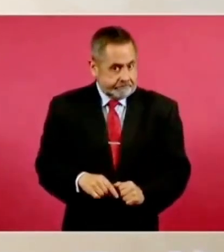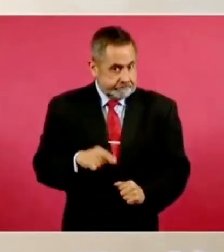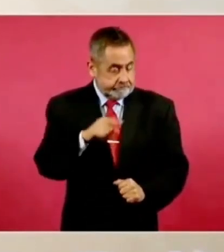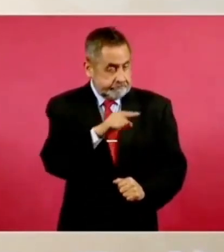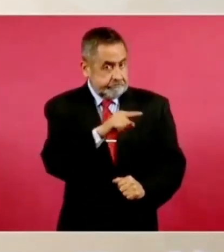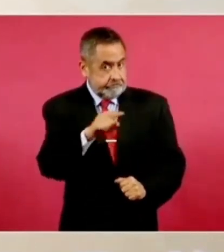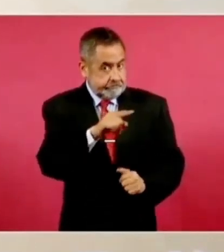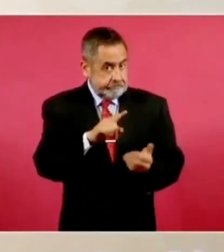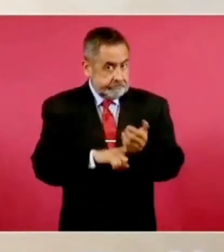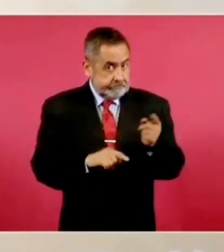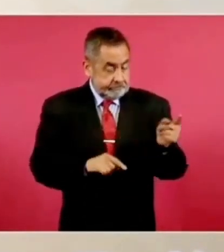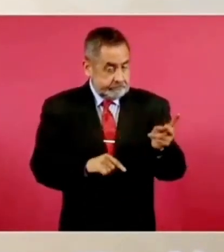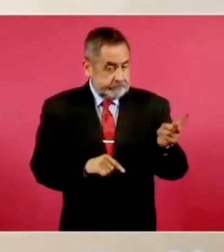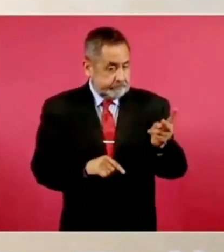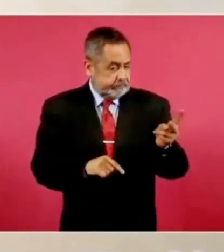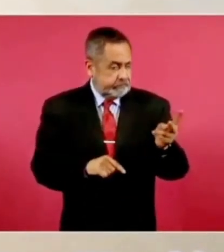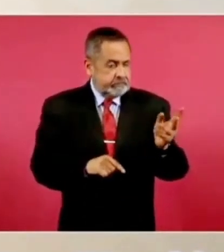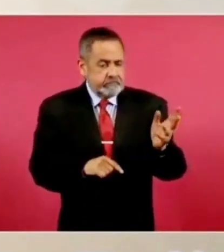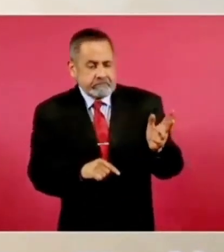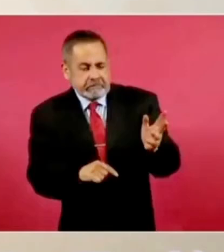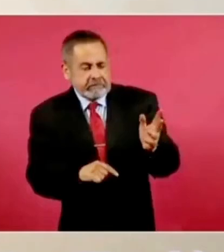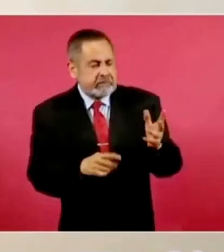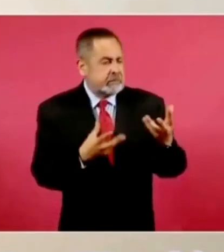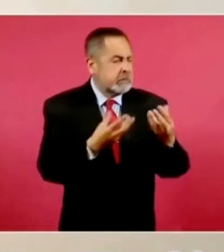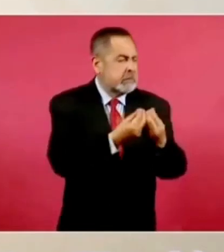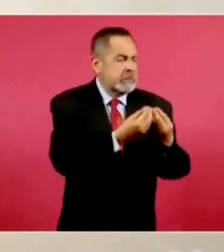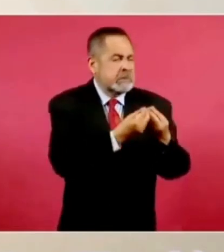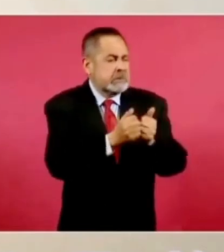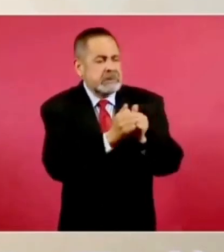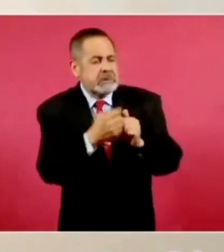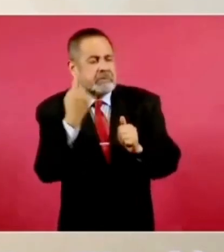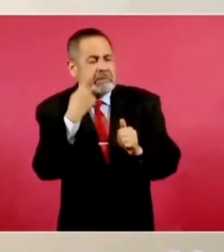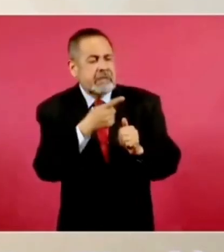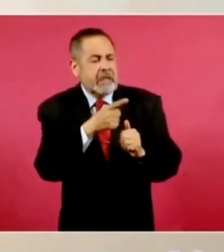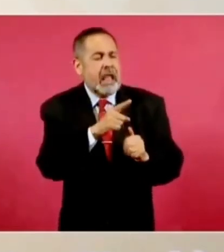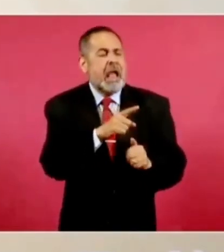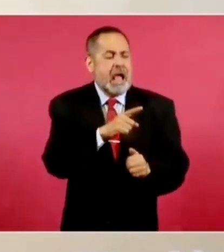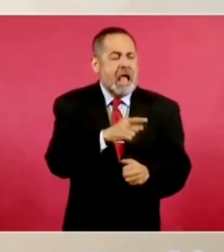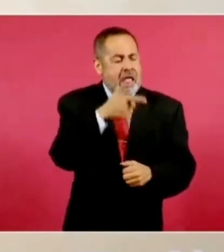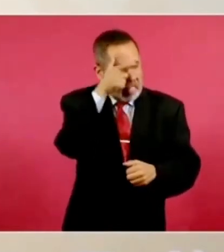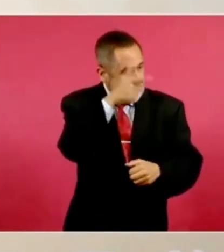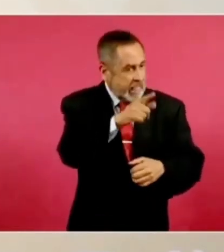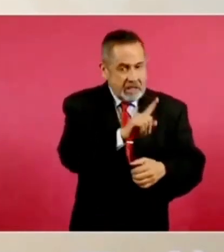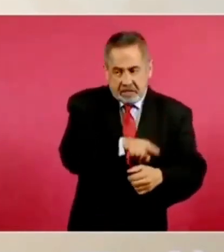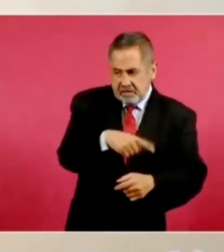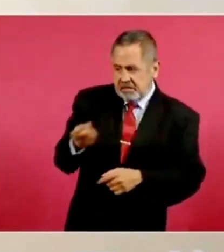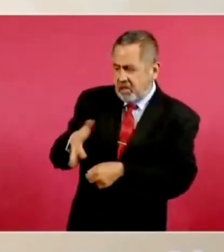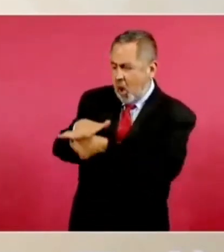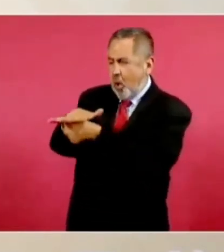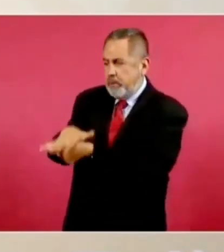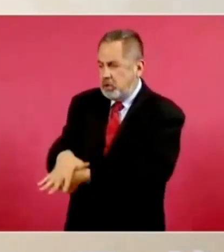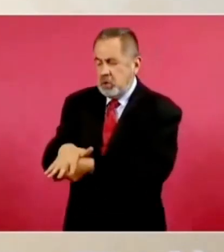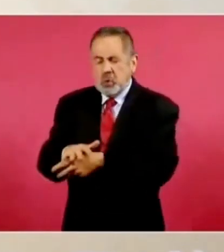combinaciones solo tienen por objeto la opresión.